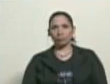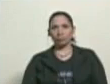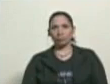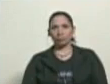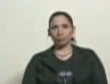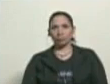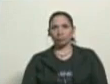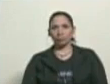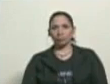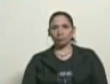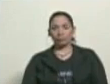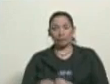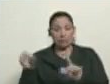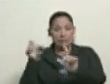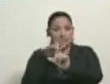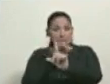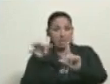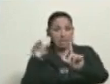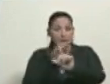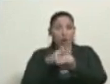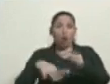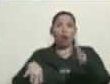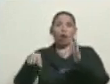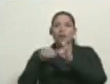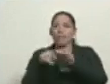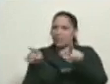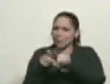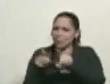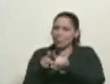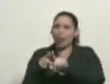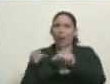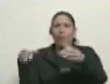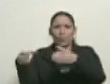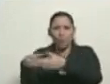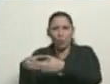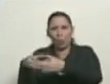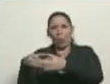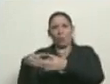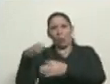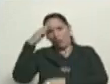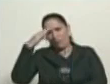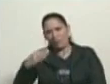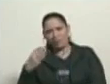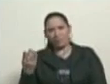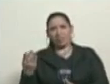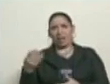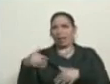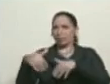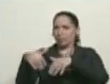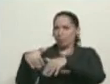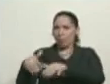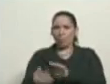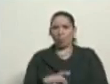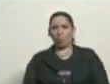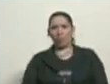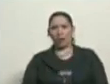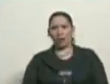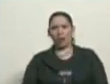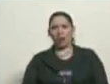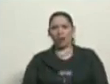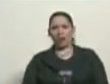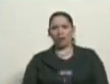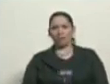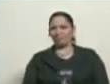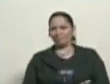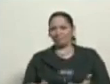que engañaron nuevamente, así como engañaron a un grupo de oficiales y de tropas en el show que se